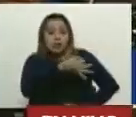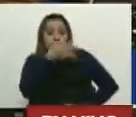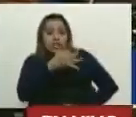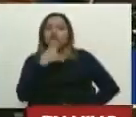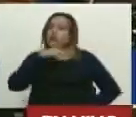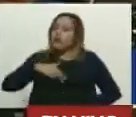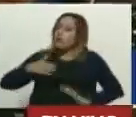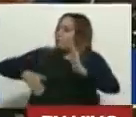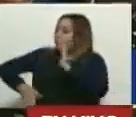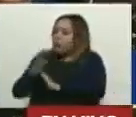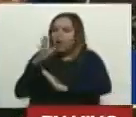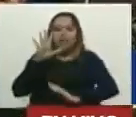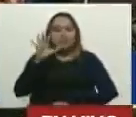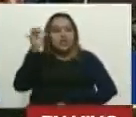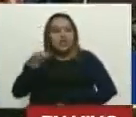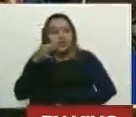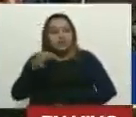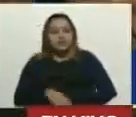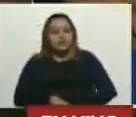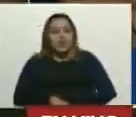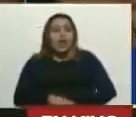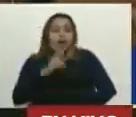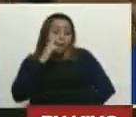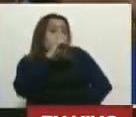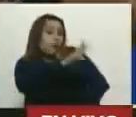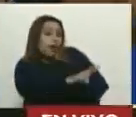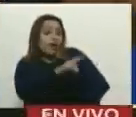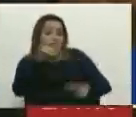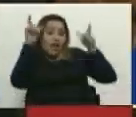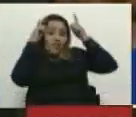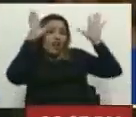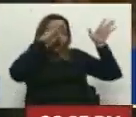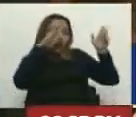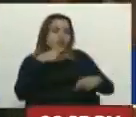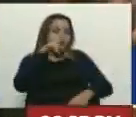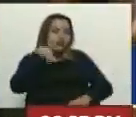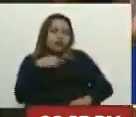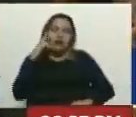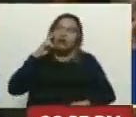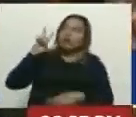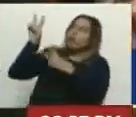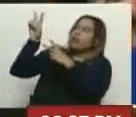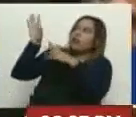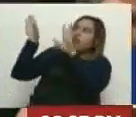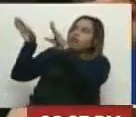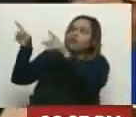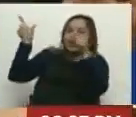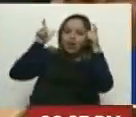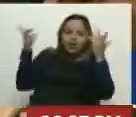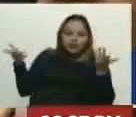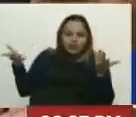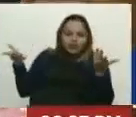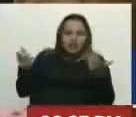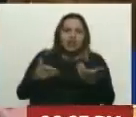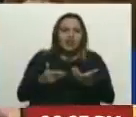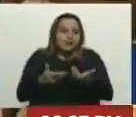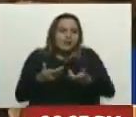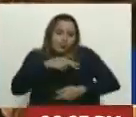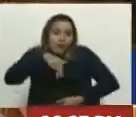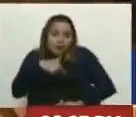tarde. Mira que las vacas vuelan, nosotros vamos a voltear al cielo a ver la vaca volando. Pero hemos aprendido